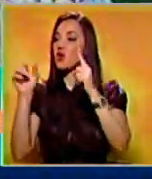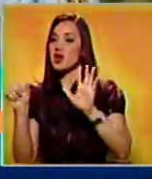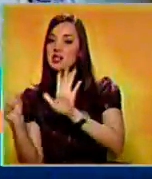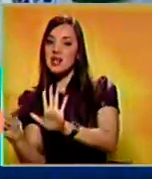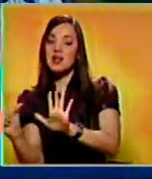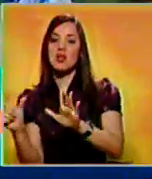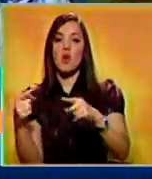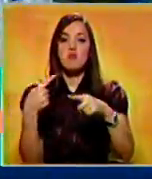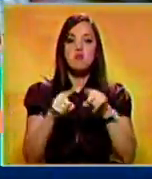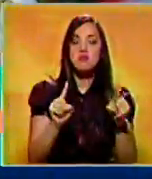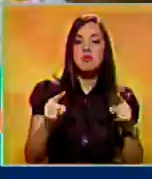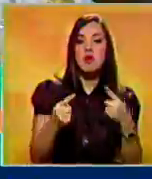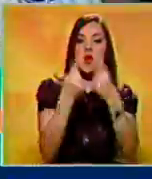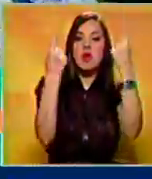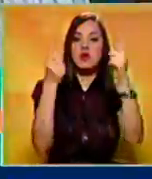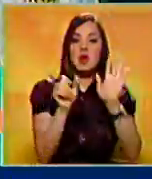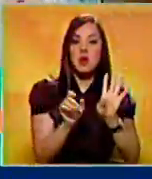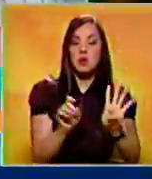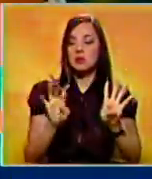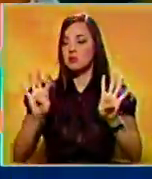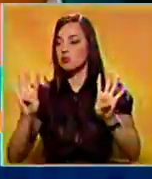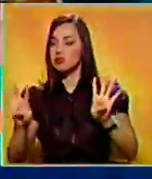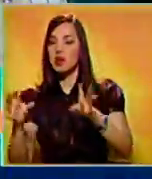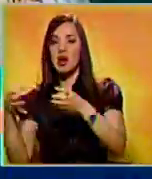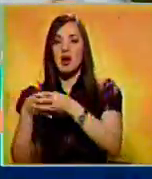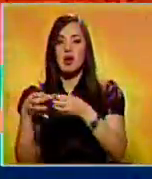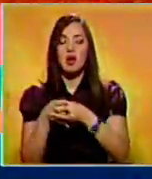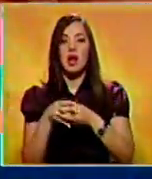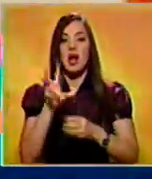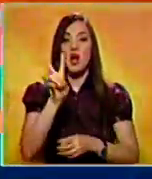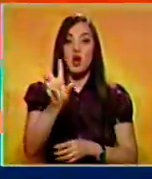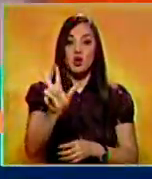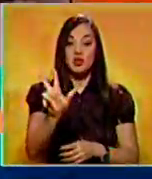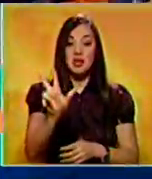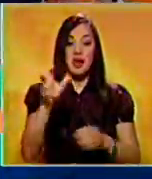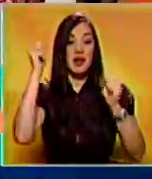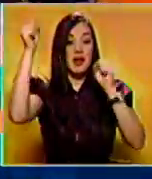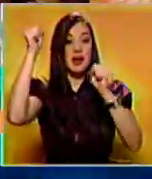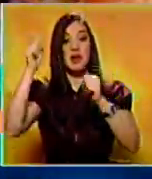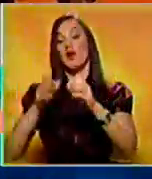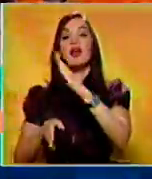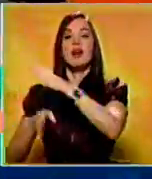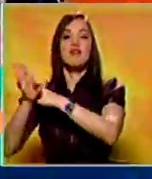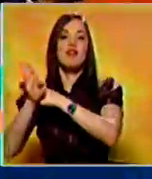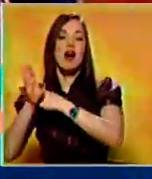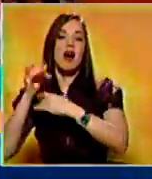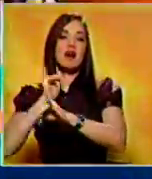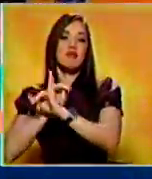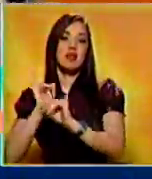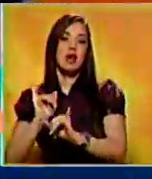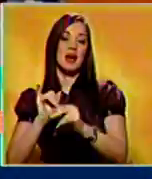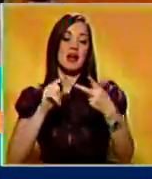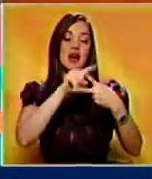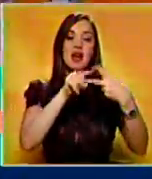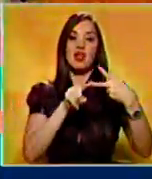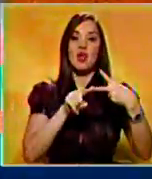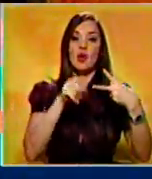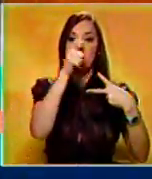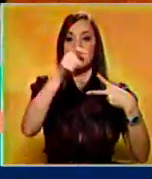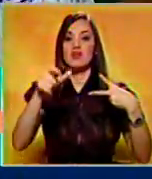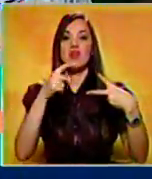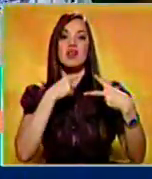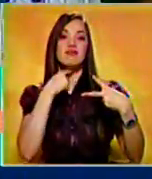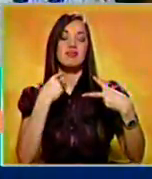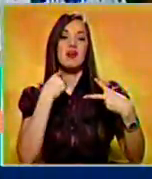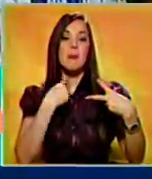y al tercer equipo contra el cuarto. Los 3 ganadores avanzarán directamente a la ronda semifinal, mientras que los 2 perdedores mejores